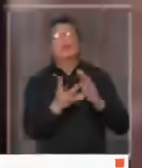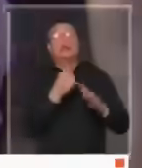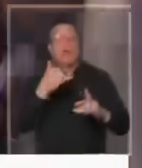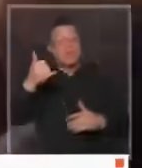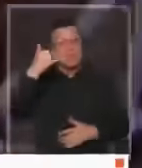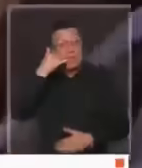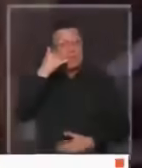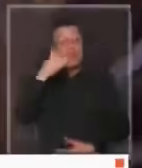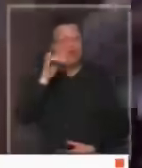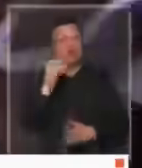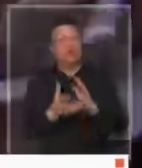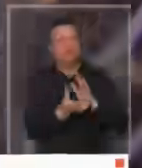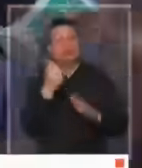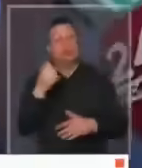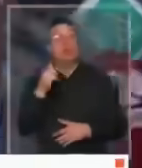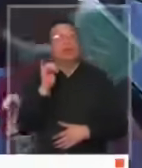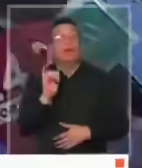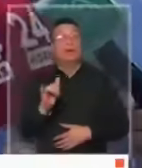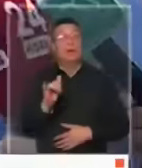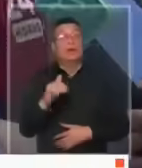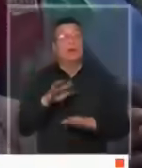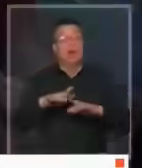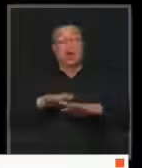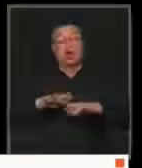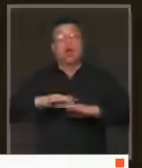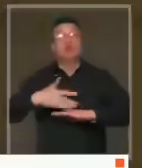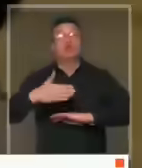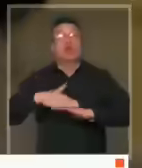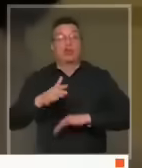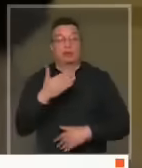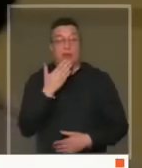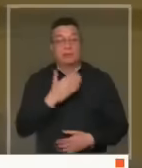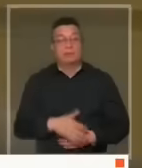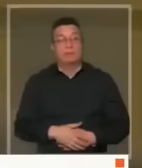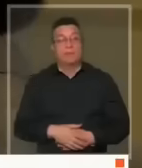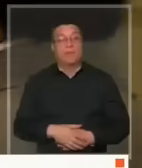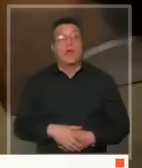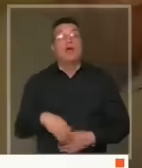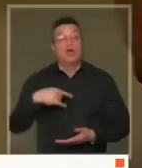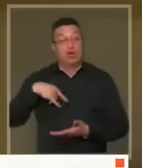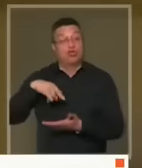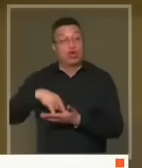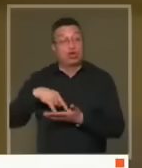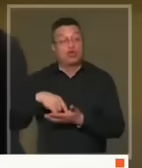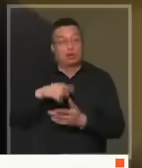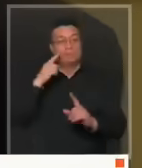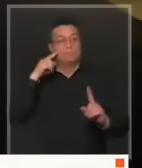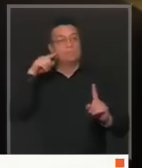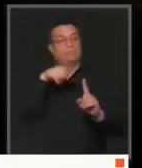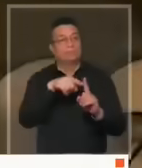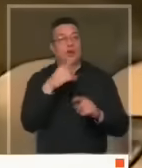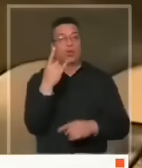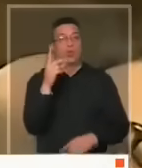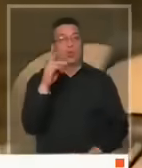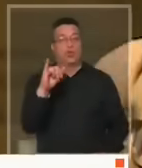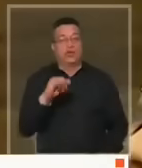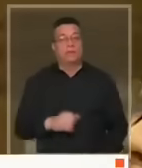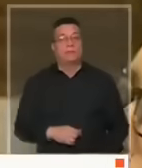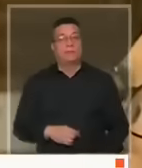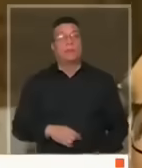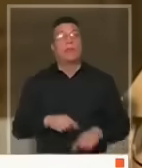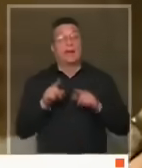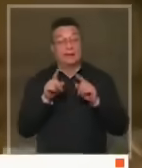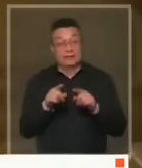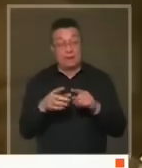teléfono y unos computadores. Desde el Congreso apuntaron sus dardos a la UDI. Yo creo que aquí